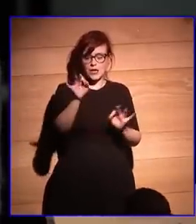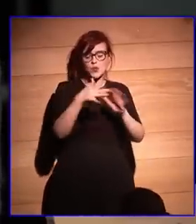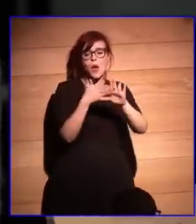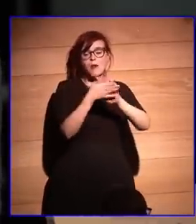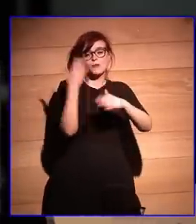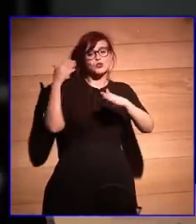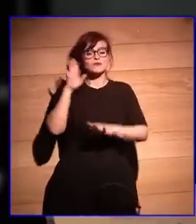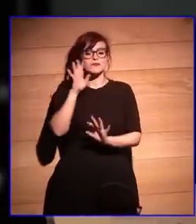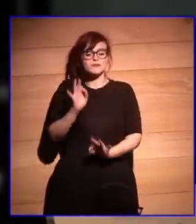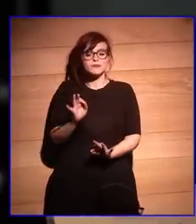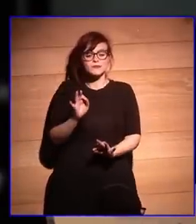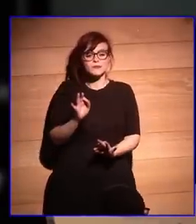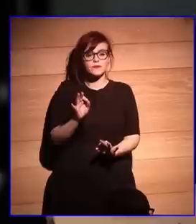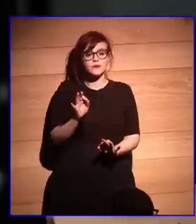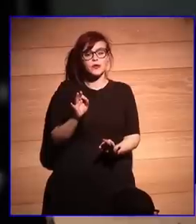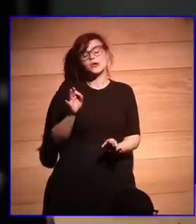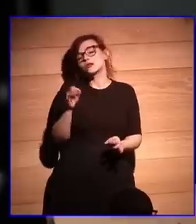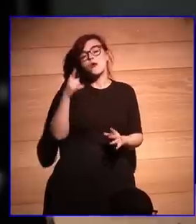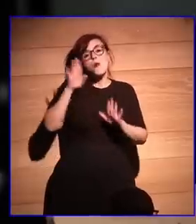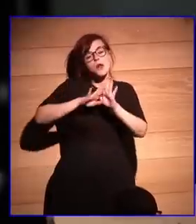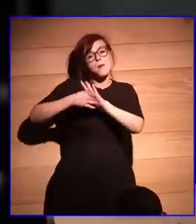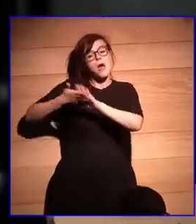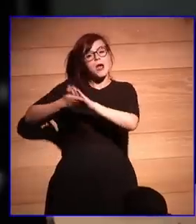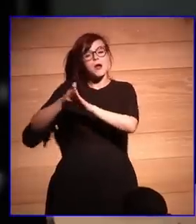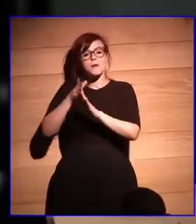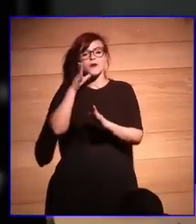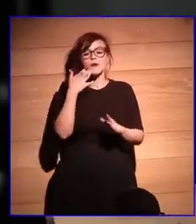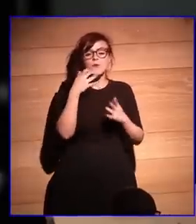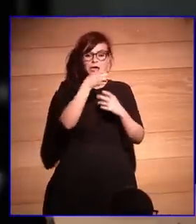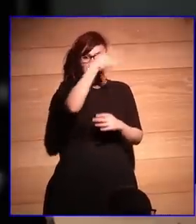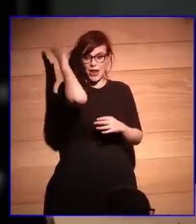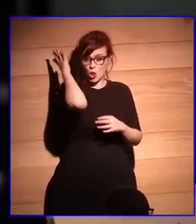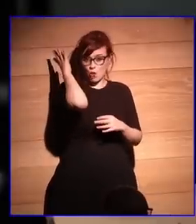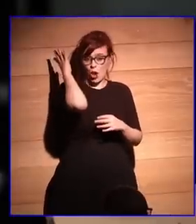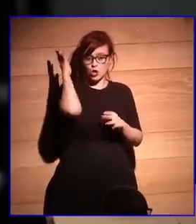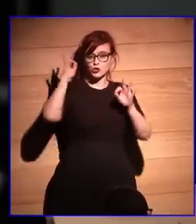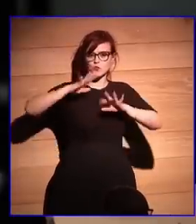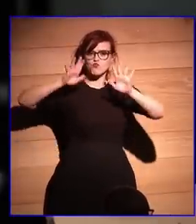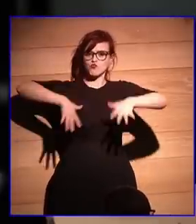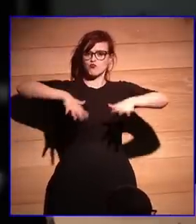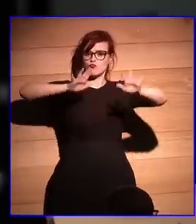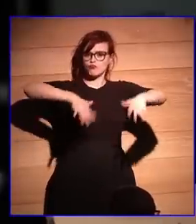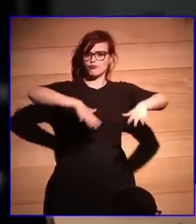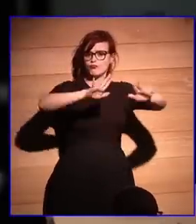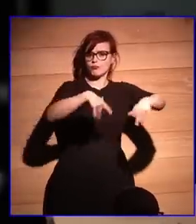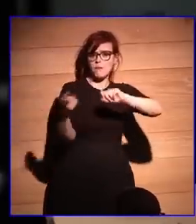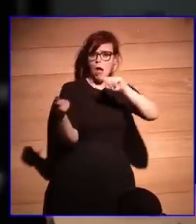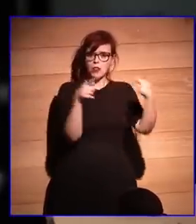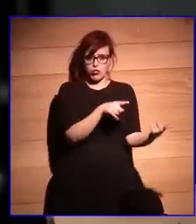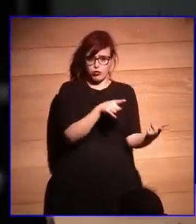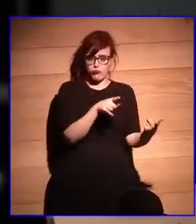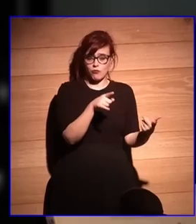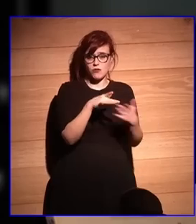hablamos en uno de nuestros programas. Si pensamos en el Imperio Romano, imaginamos desfiles muy similares